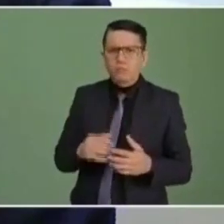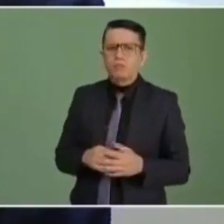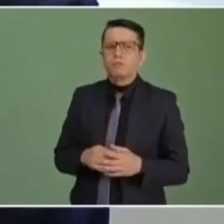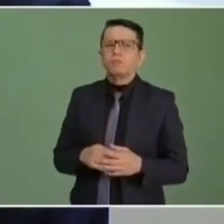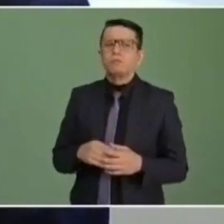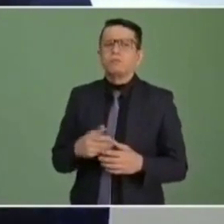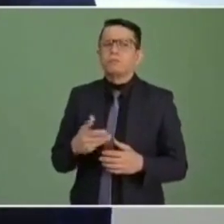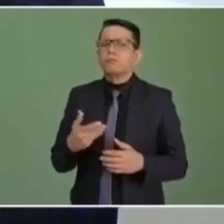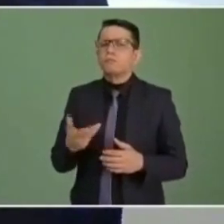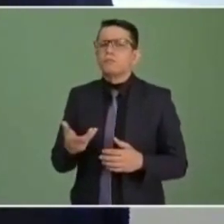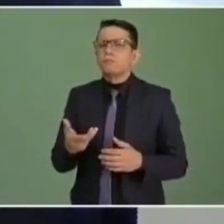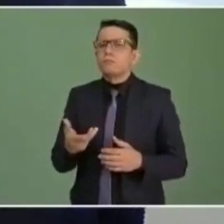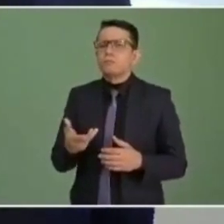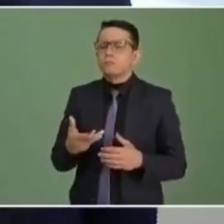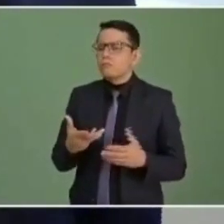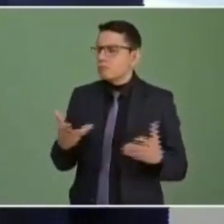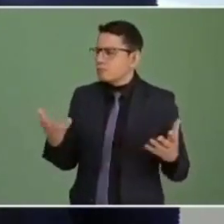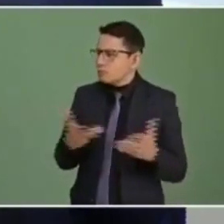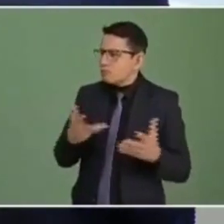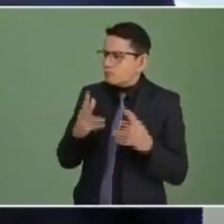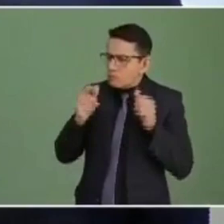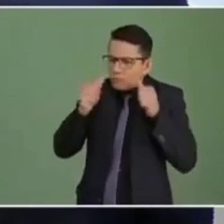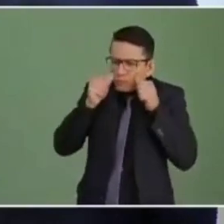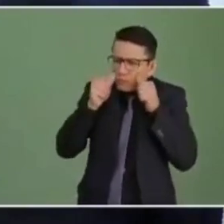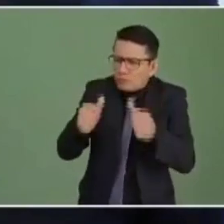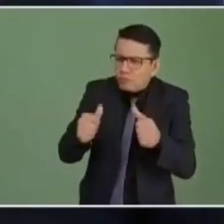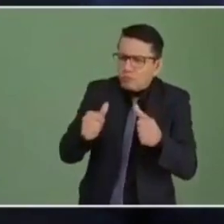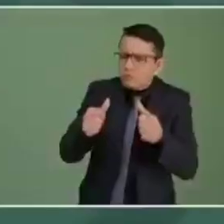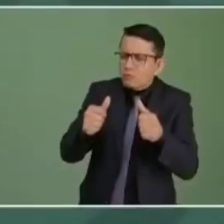de hacer un juicio